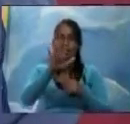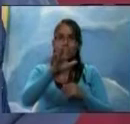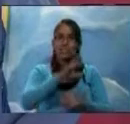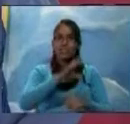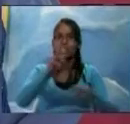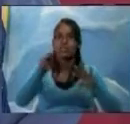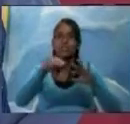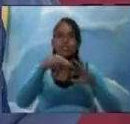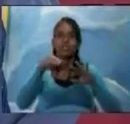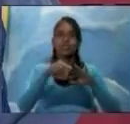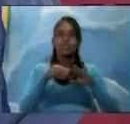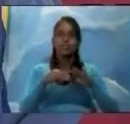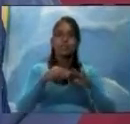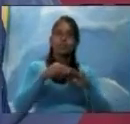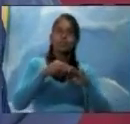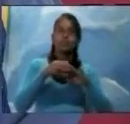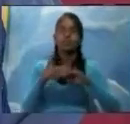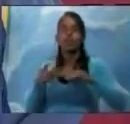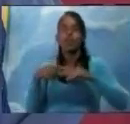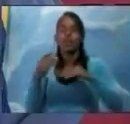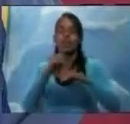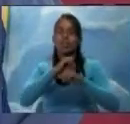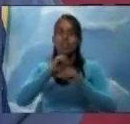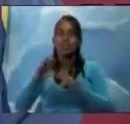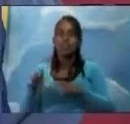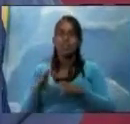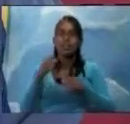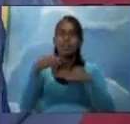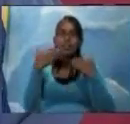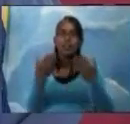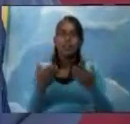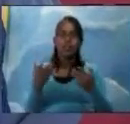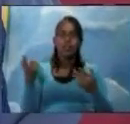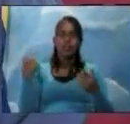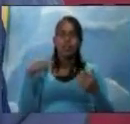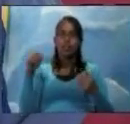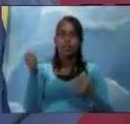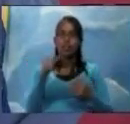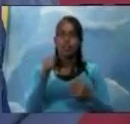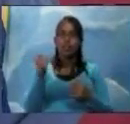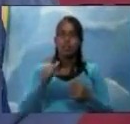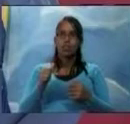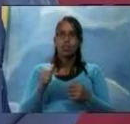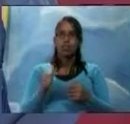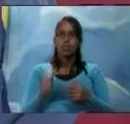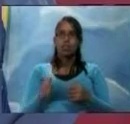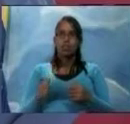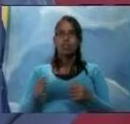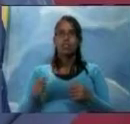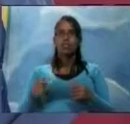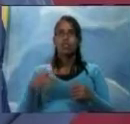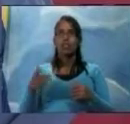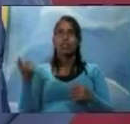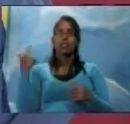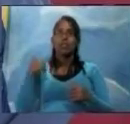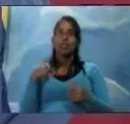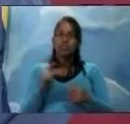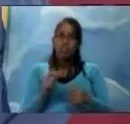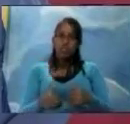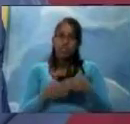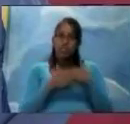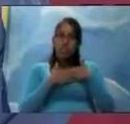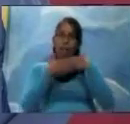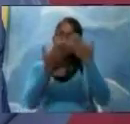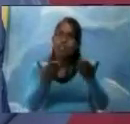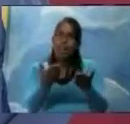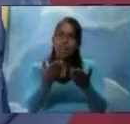Mateo: quitarle pues el talento y darlo al que tiene 10 talentos, porque al que tiene le será